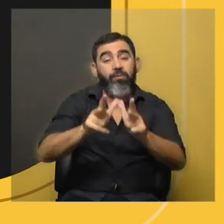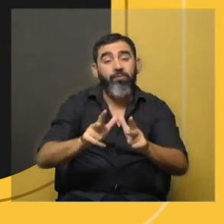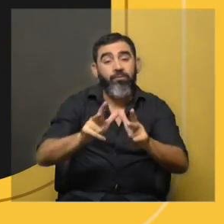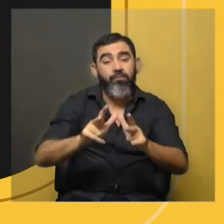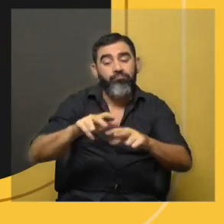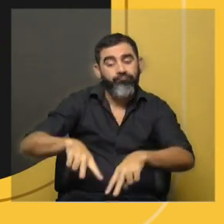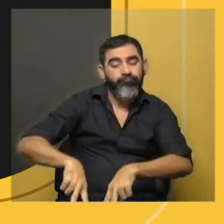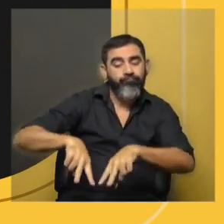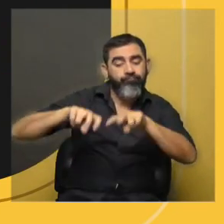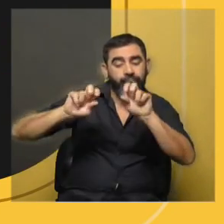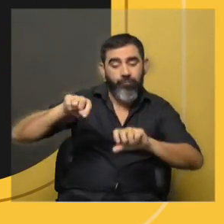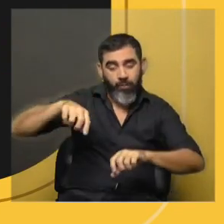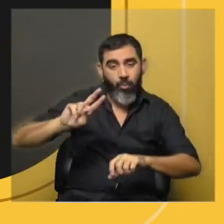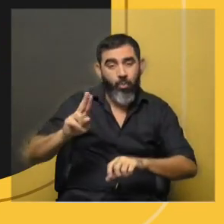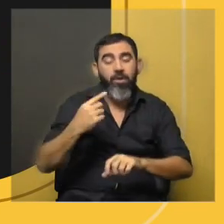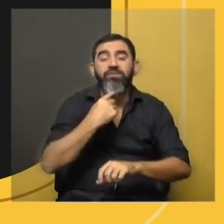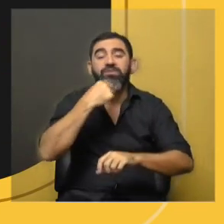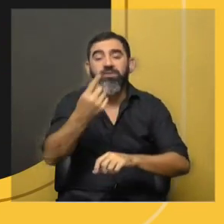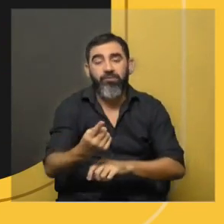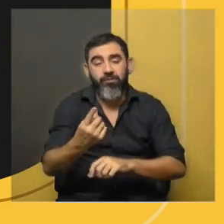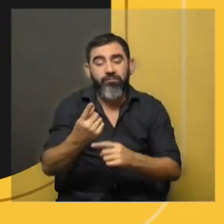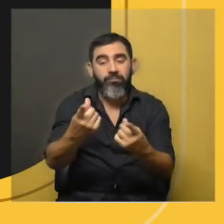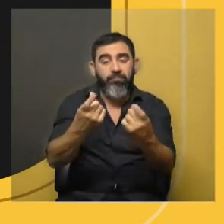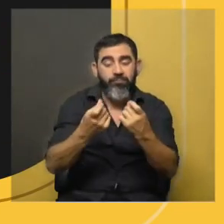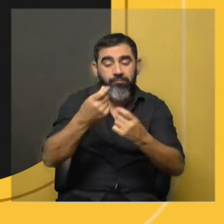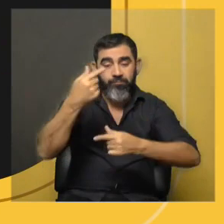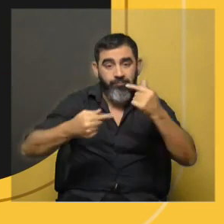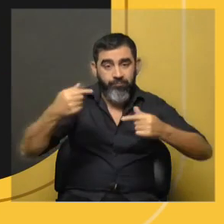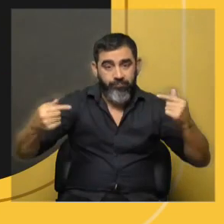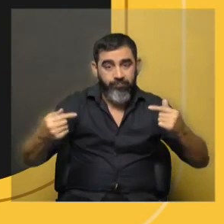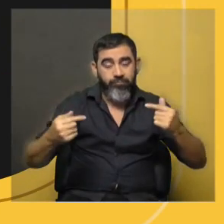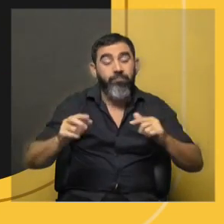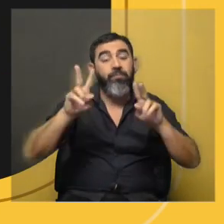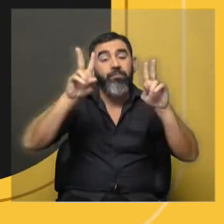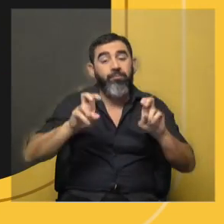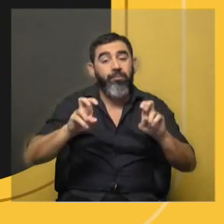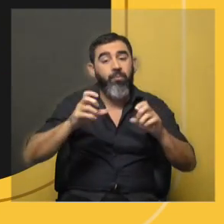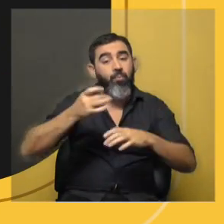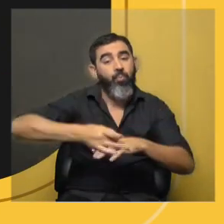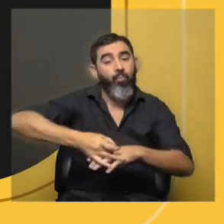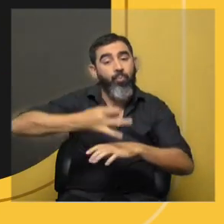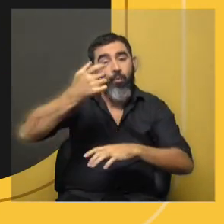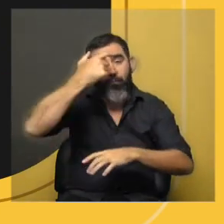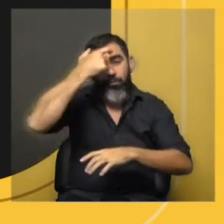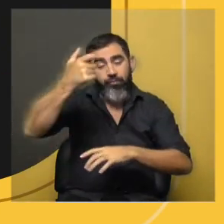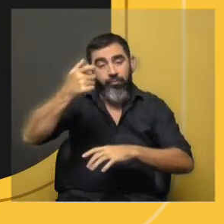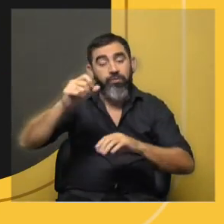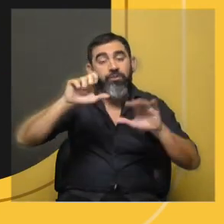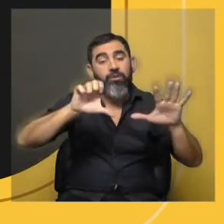que se investiga en Uruguay es de utilidad para las necesidades del país. Con respecto a la profesión científica,